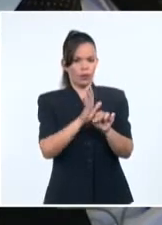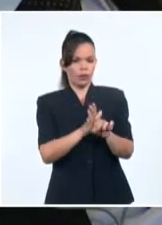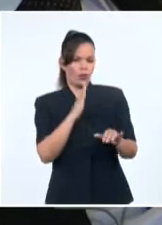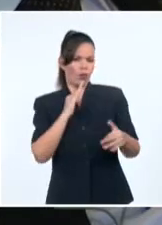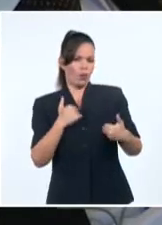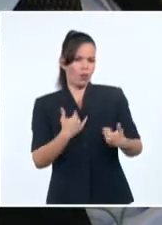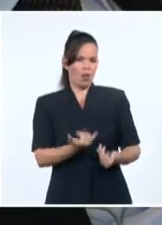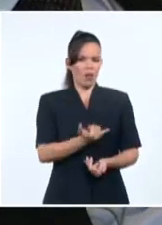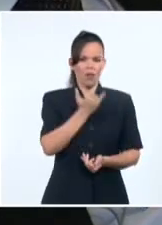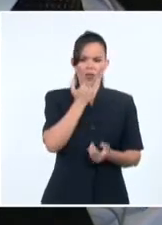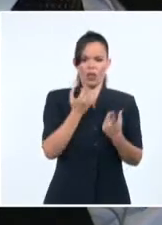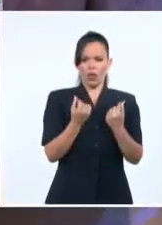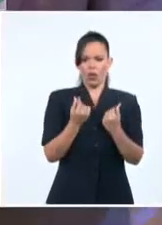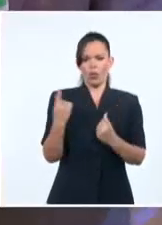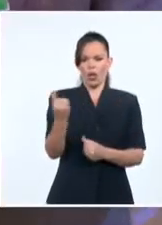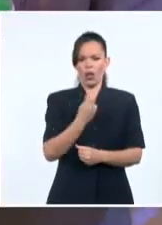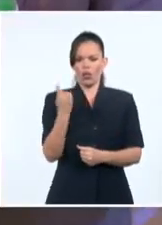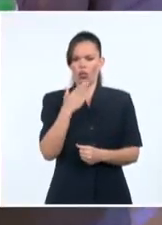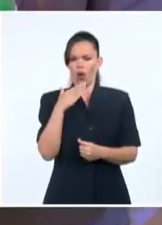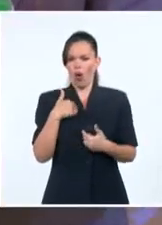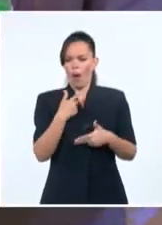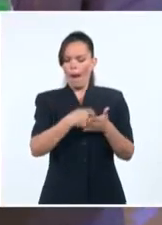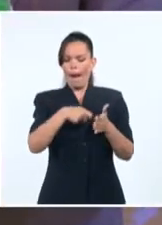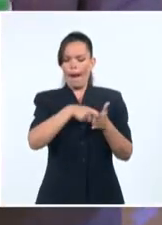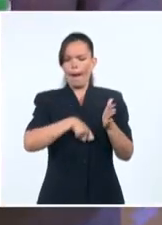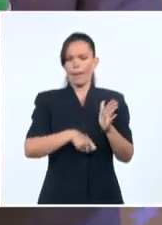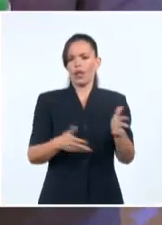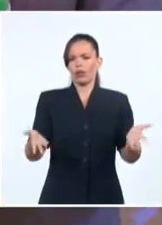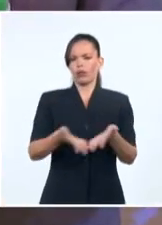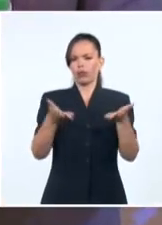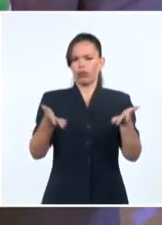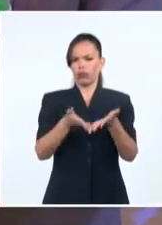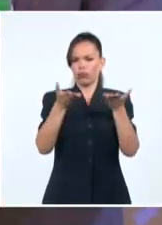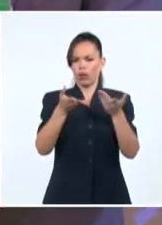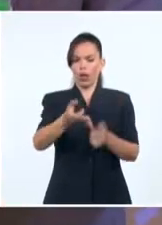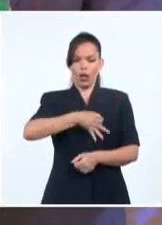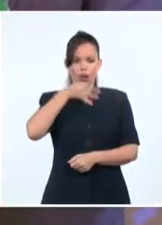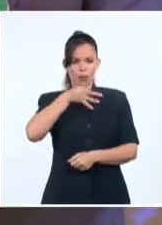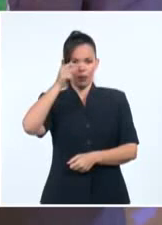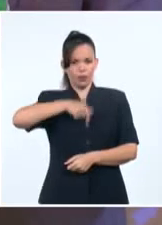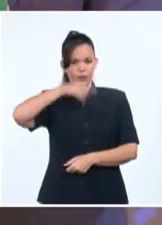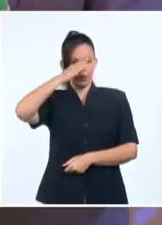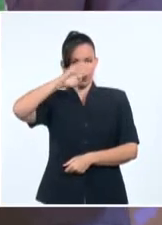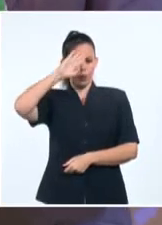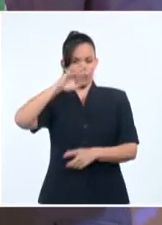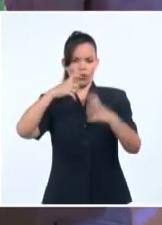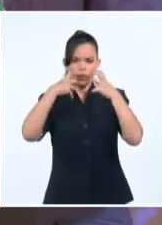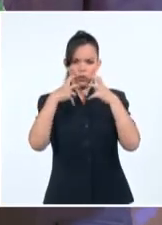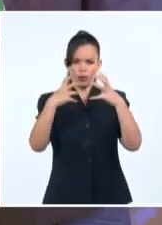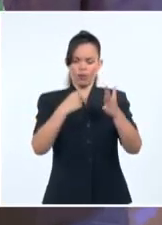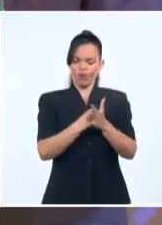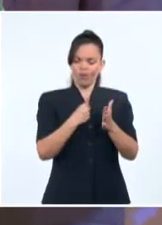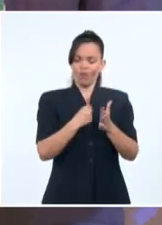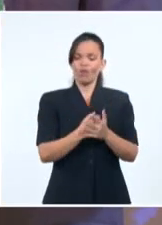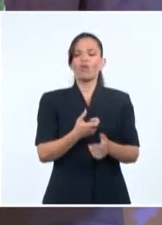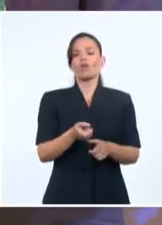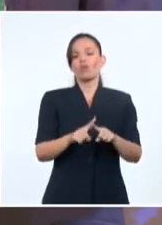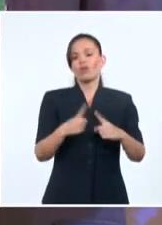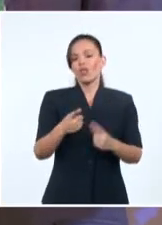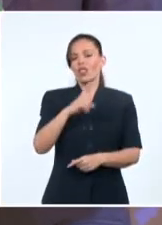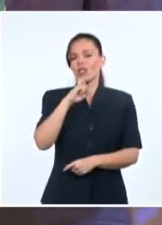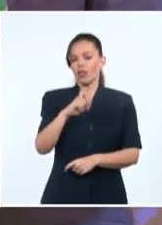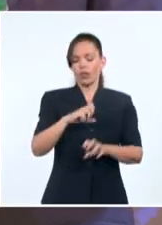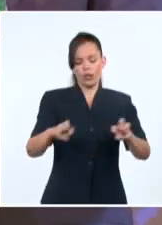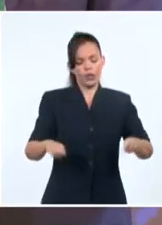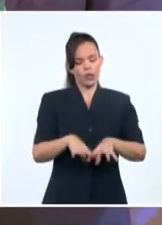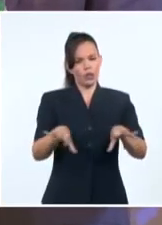nacionales y planes de desarrollo. En el caso particular de la mayor de las Antillas, intensificada la crisis por el